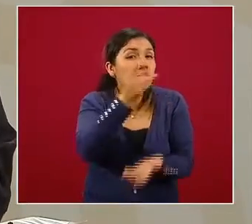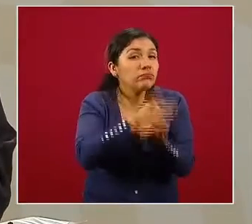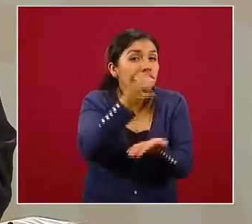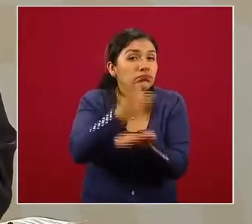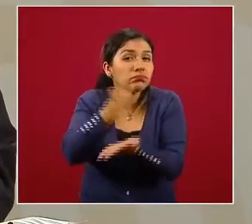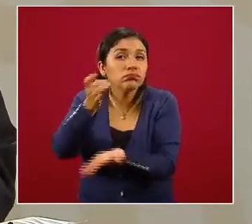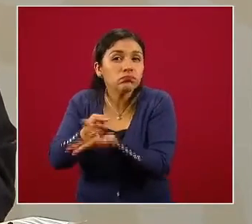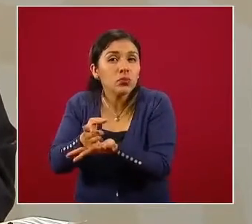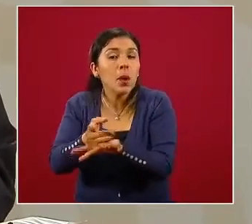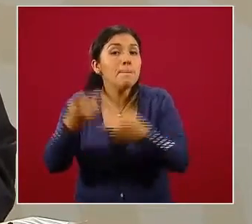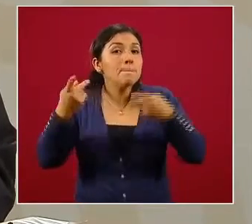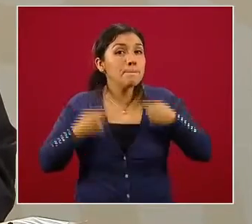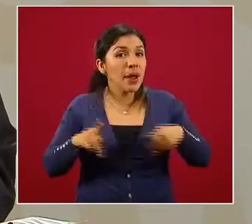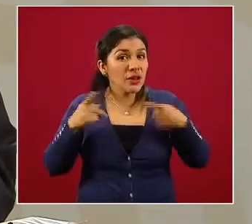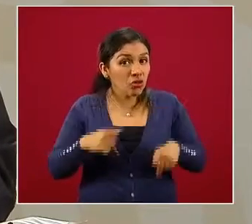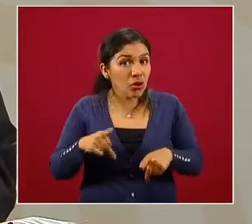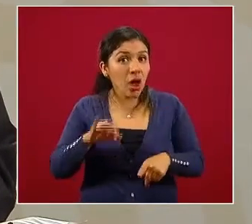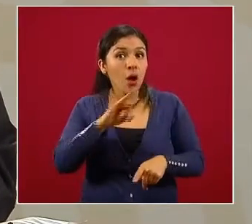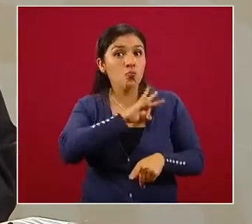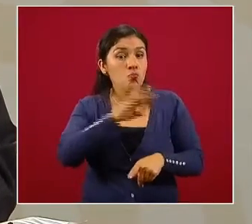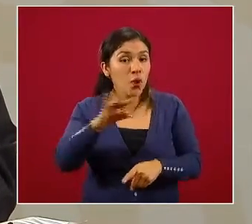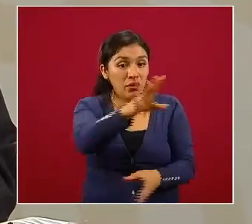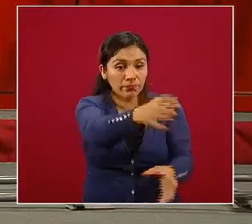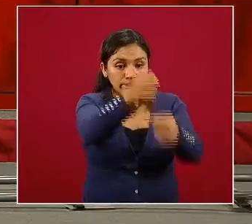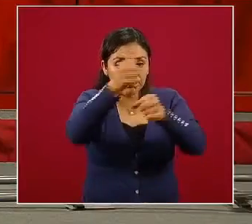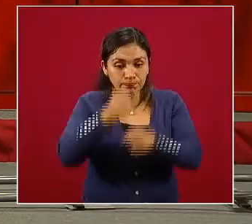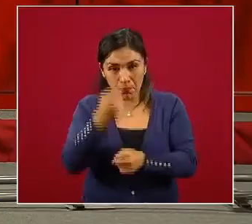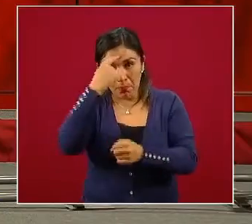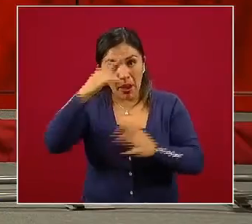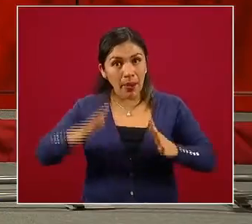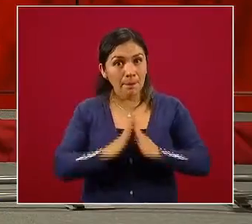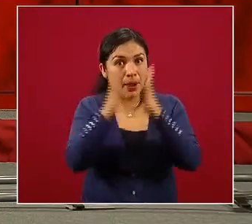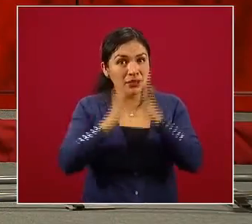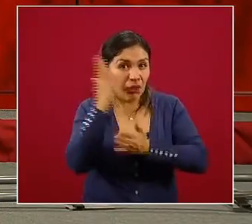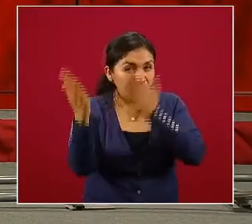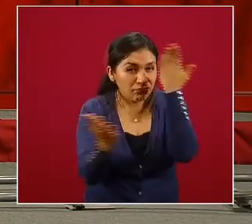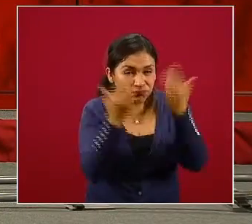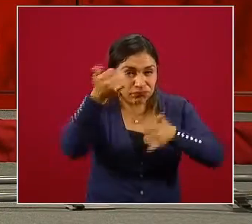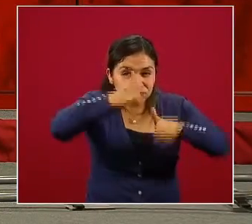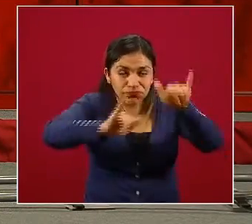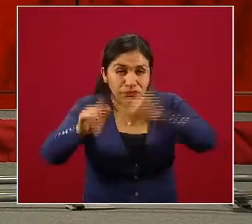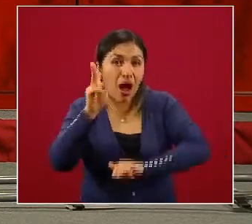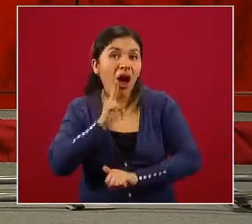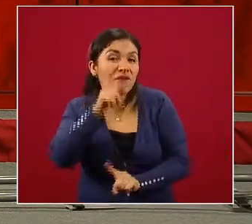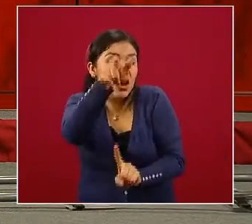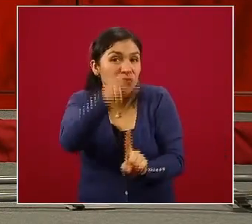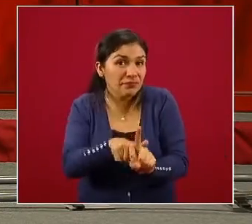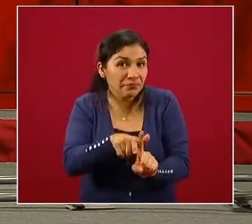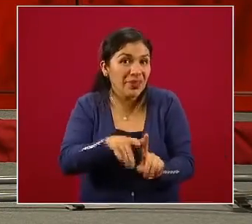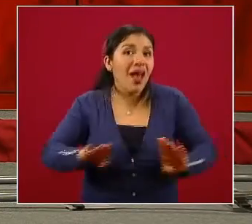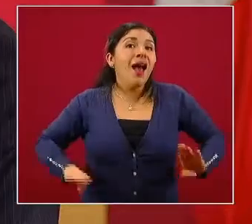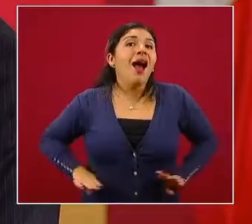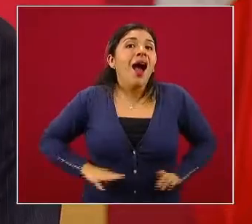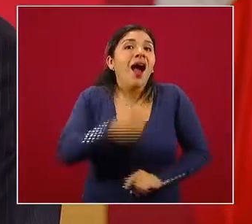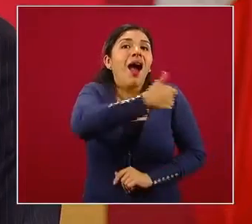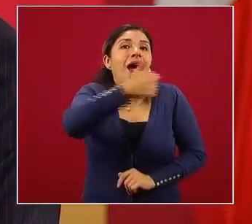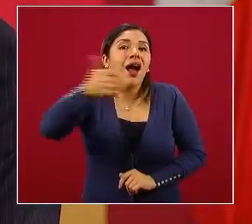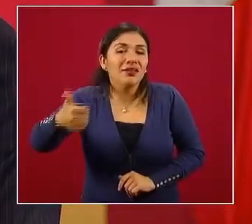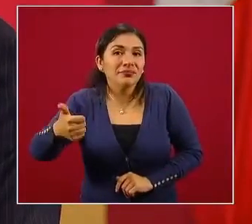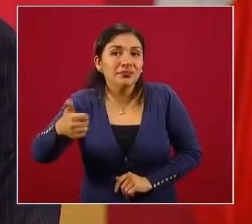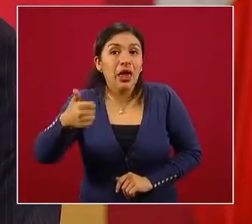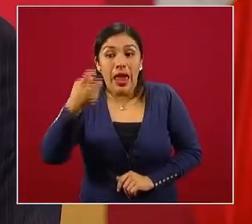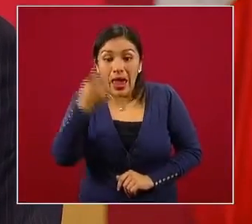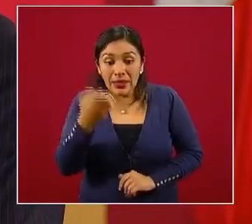identificar personas candidatas a participar en el estudio, de acuerdo a sus características. Y cómo